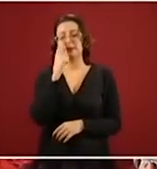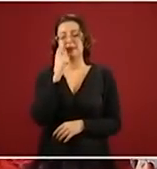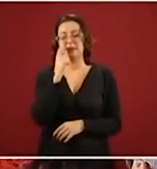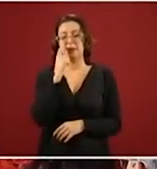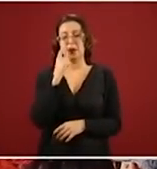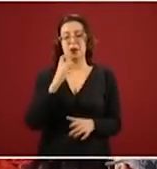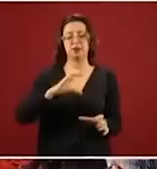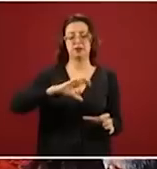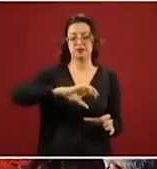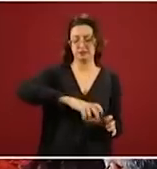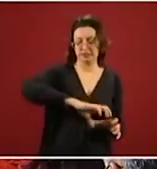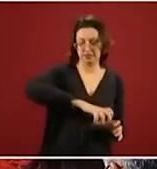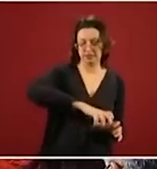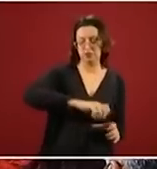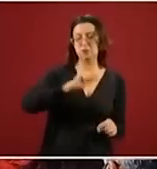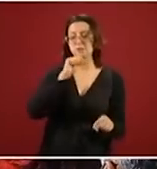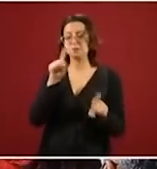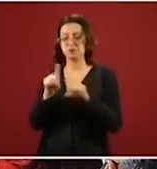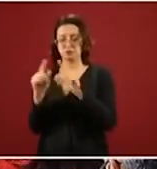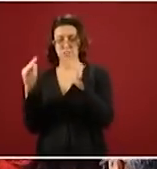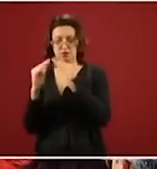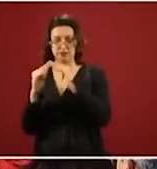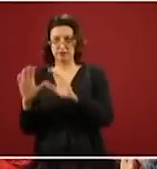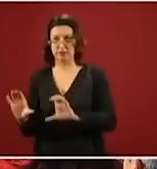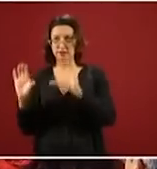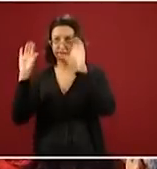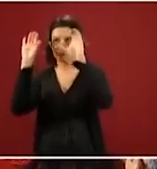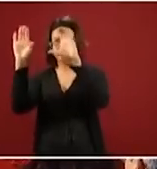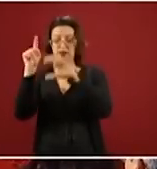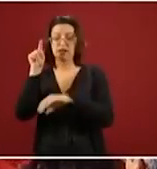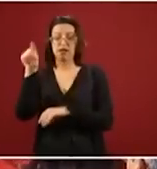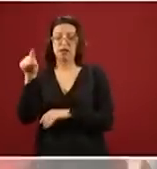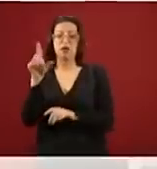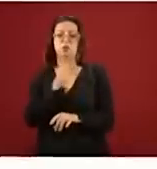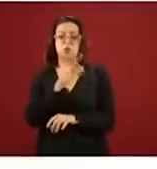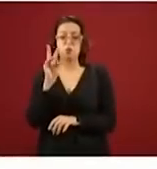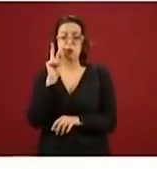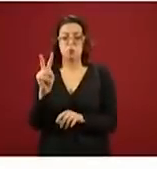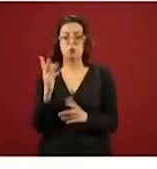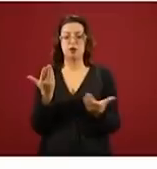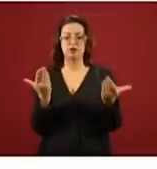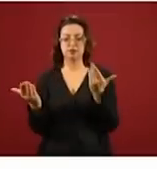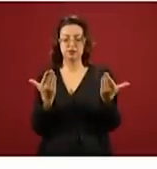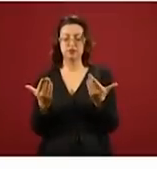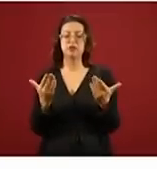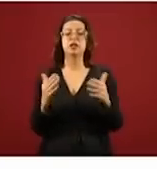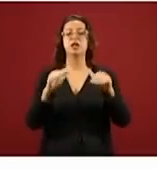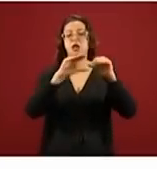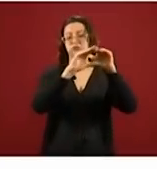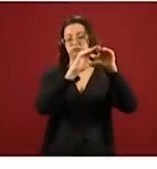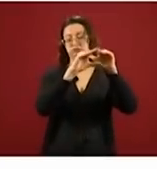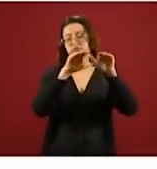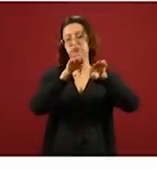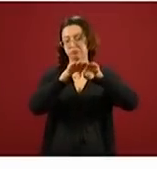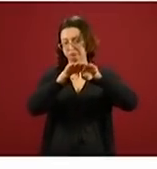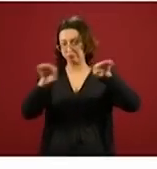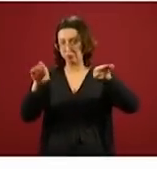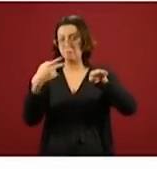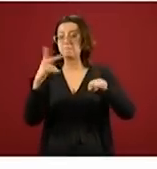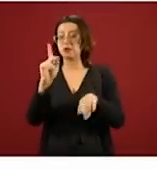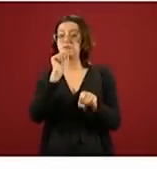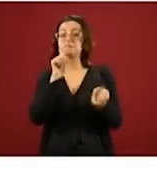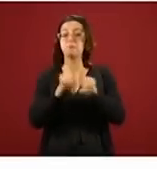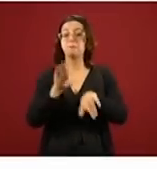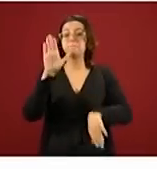en estacionarios se ve claramente no sólo una estabilidad sino una baja marcada con referencia al